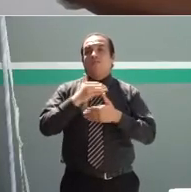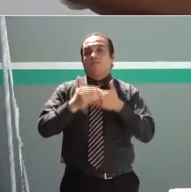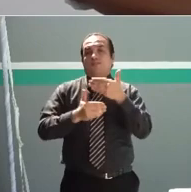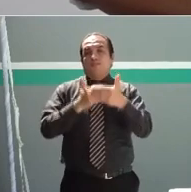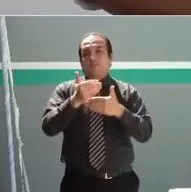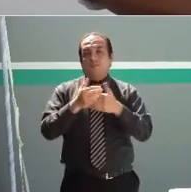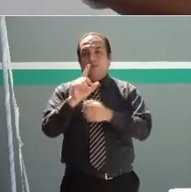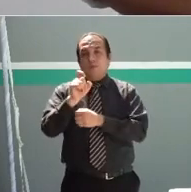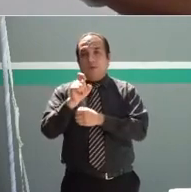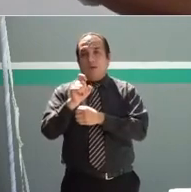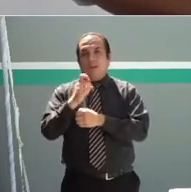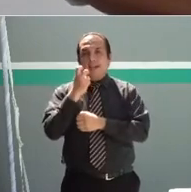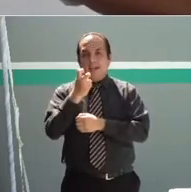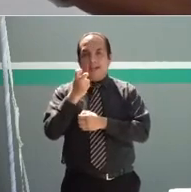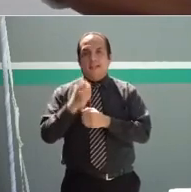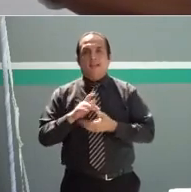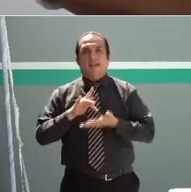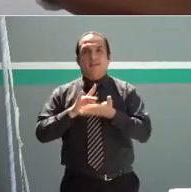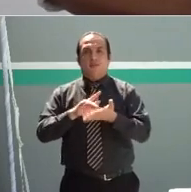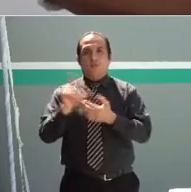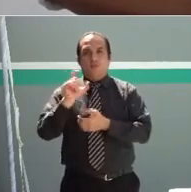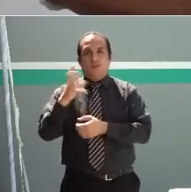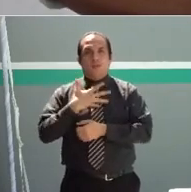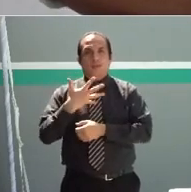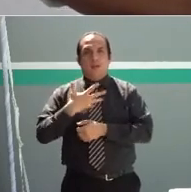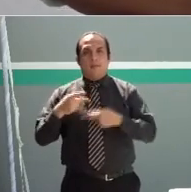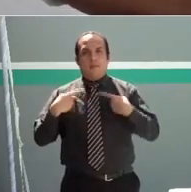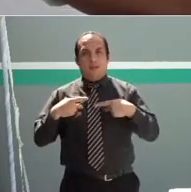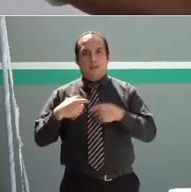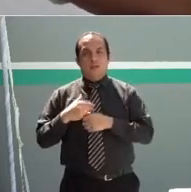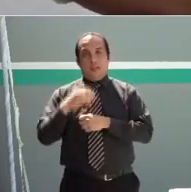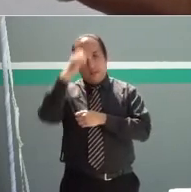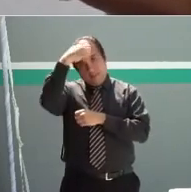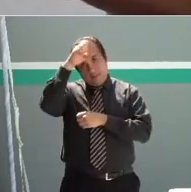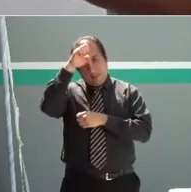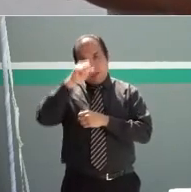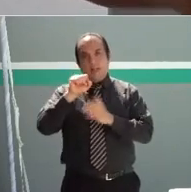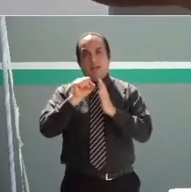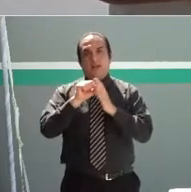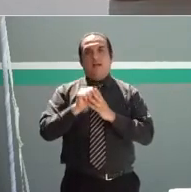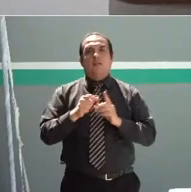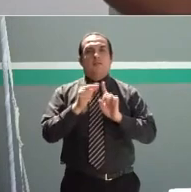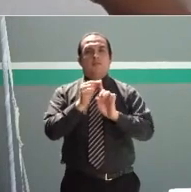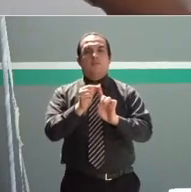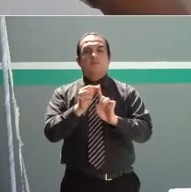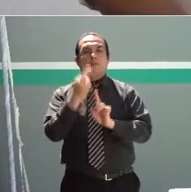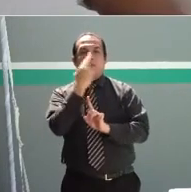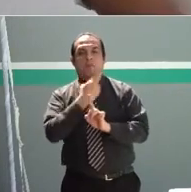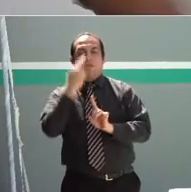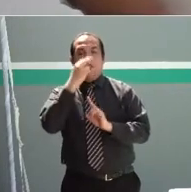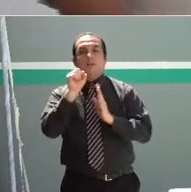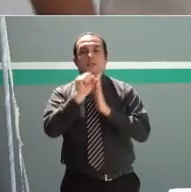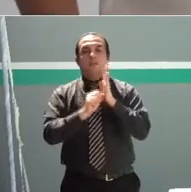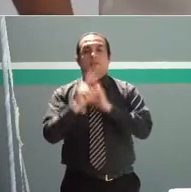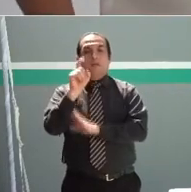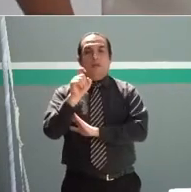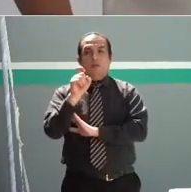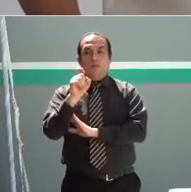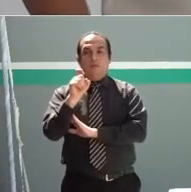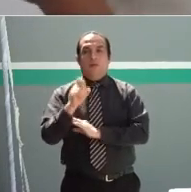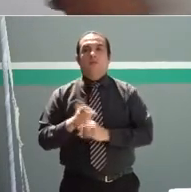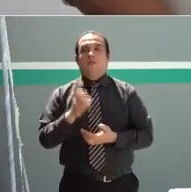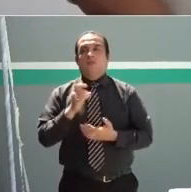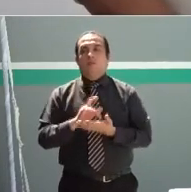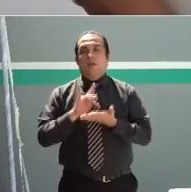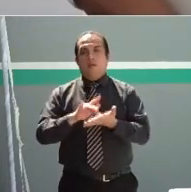técnicos al frente del sistema de aguas y esta revisión además con la comunidad científica.